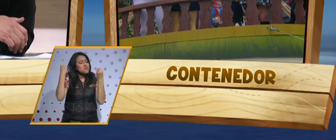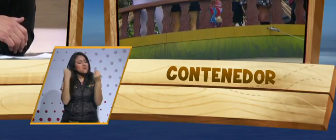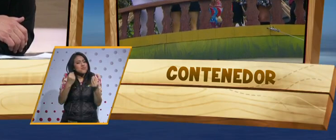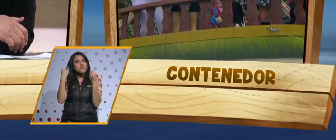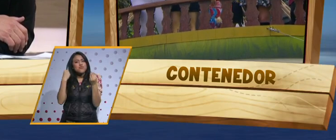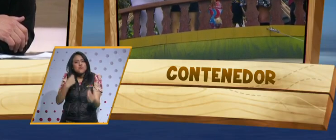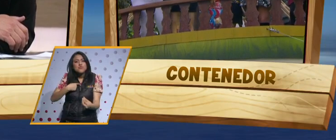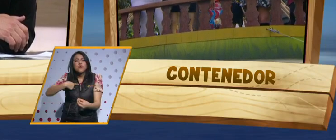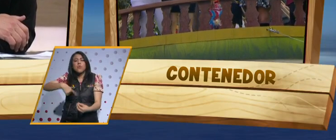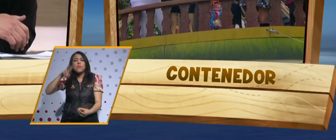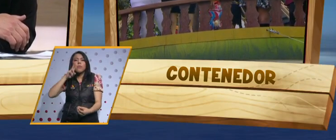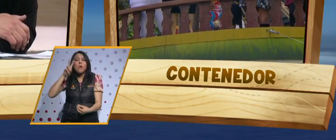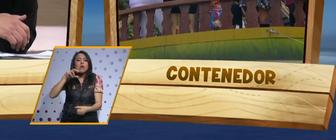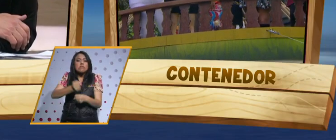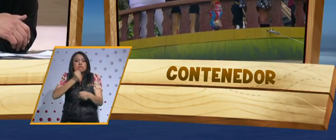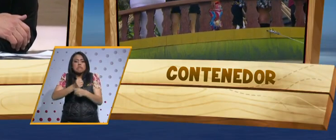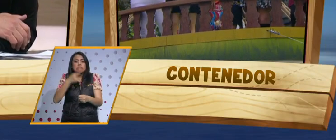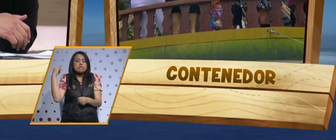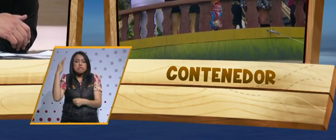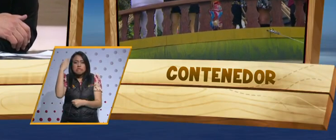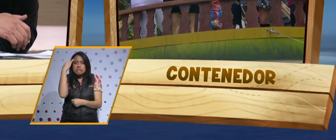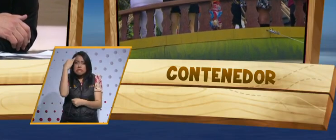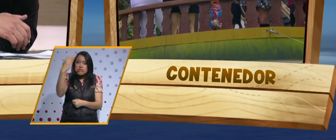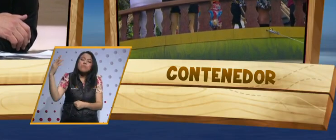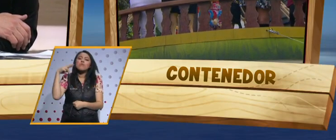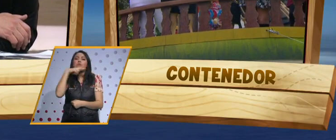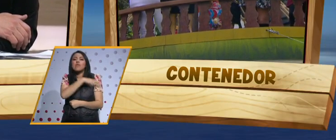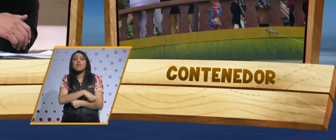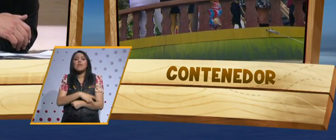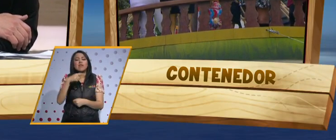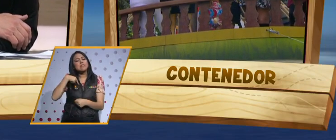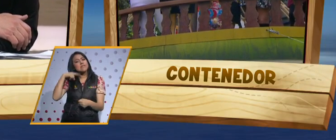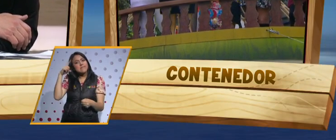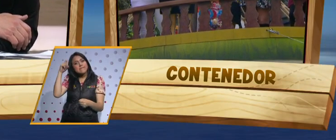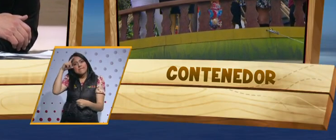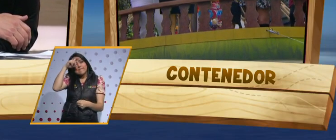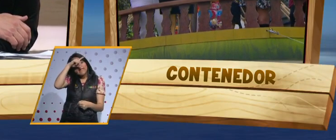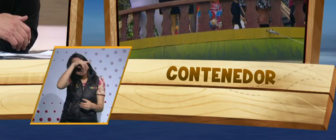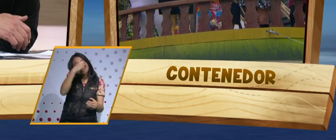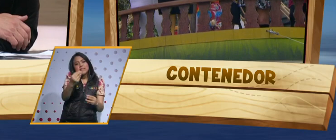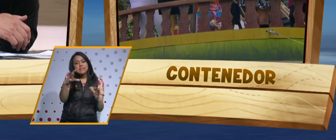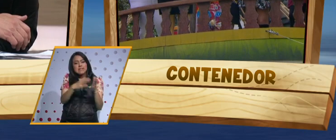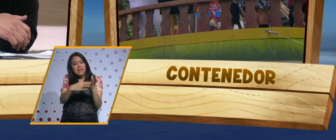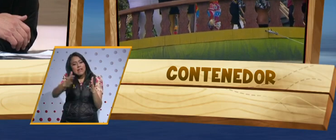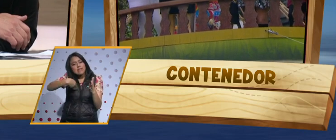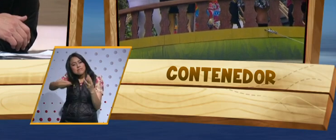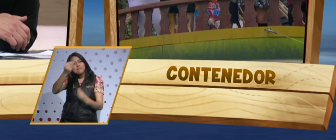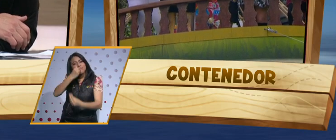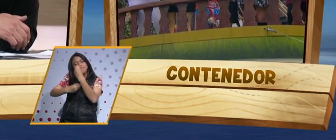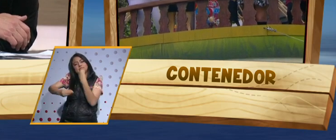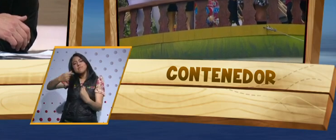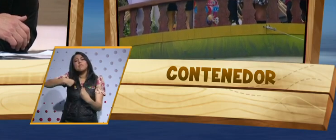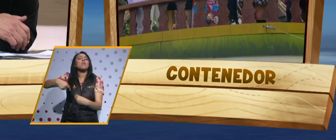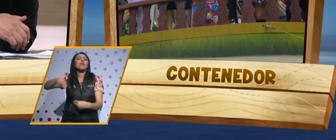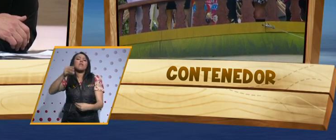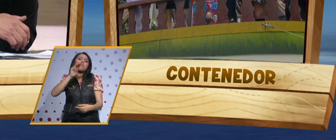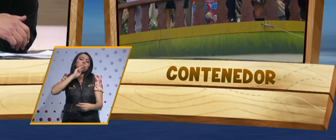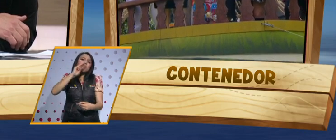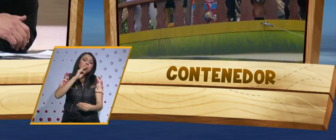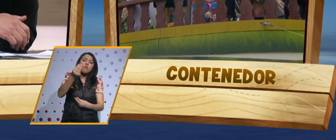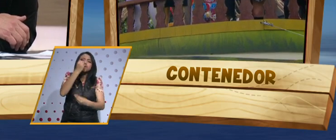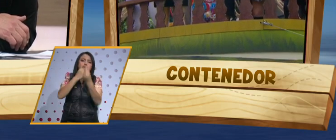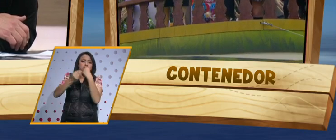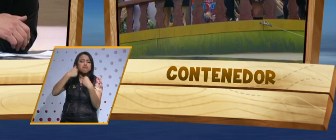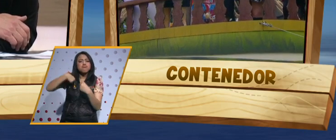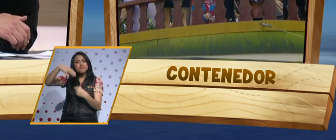el tiempo? Y es ahí uno donde entiende lo complicada que es la cocina. Bastante. Para un chef, para una ama de casa o para quien cocine, para que